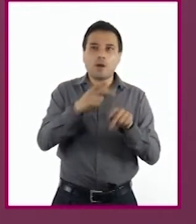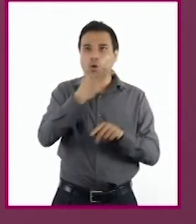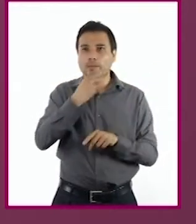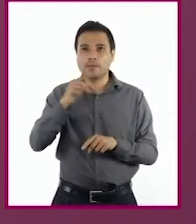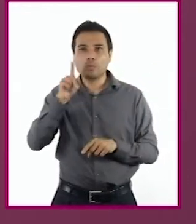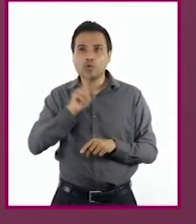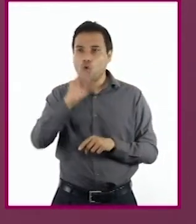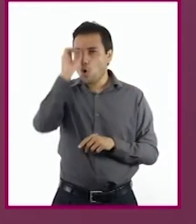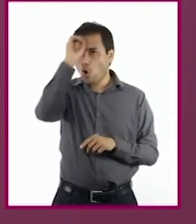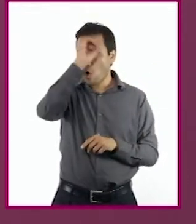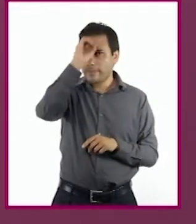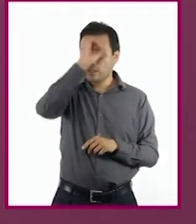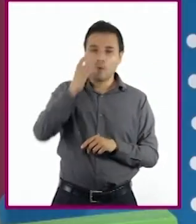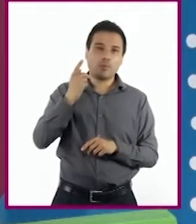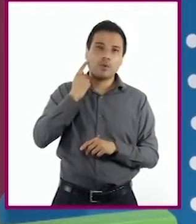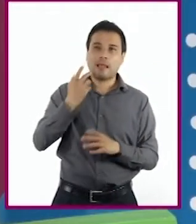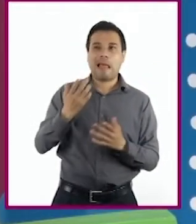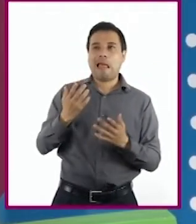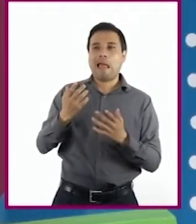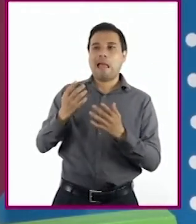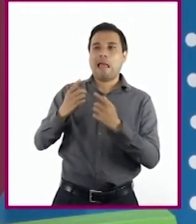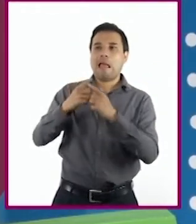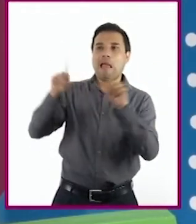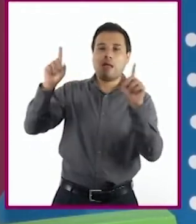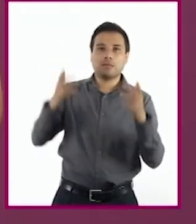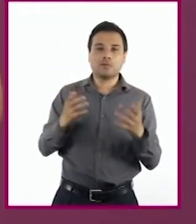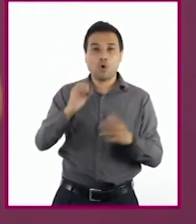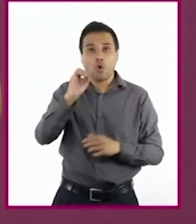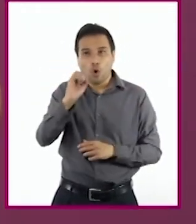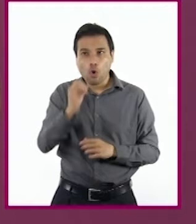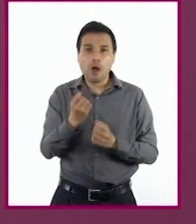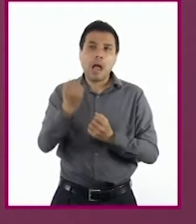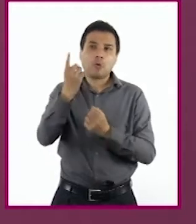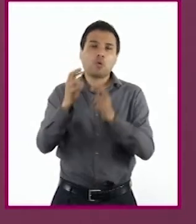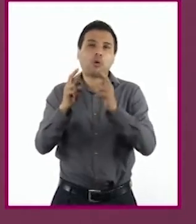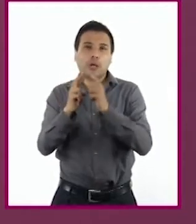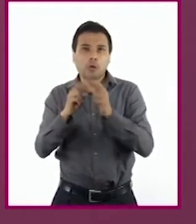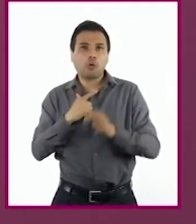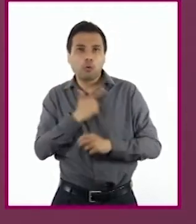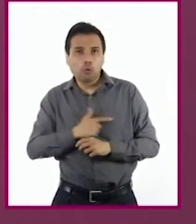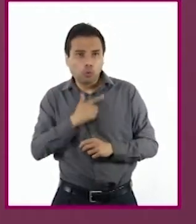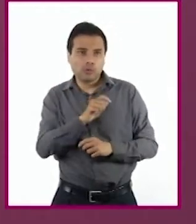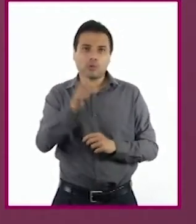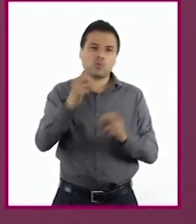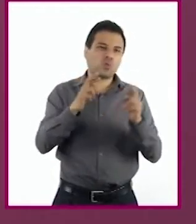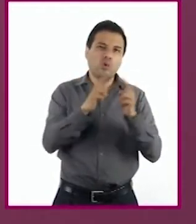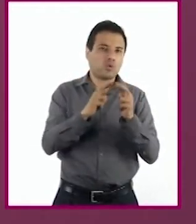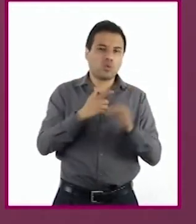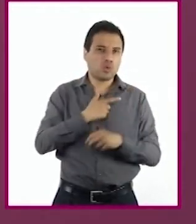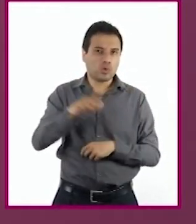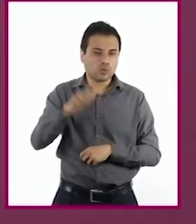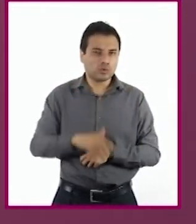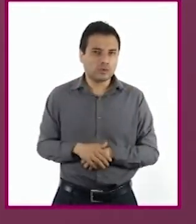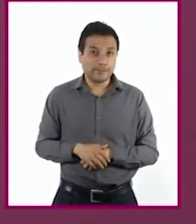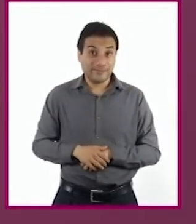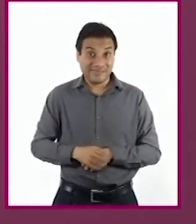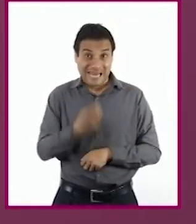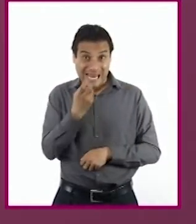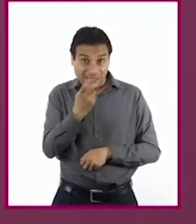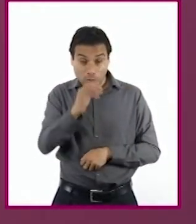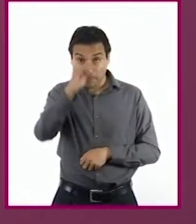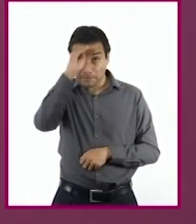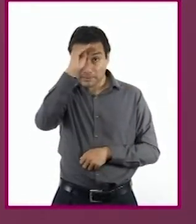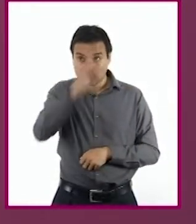tienen opiniones políticas distintas, o tal vez algunos son religiosos y otros no. Esto hace pensar que